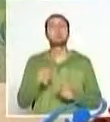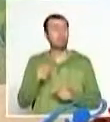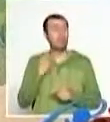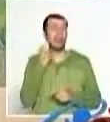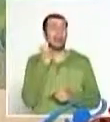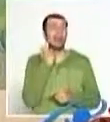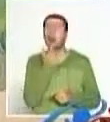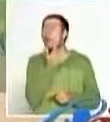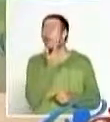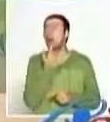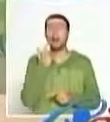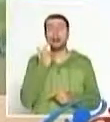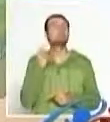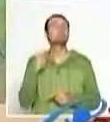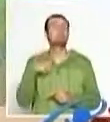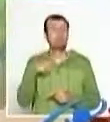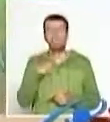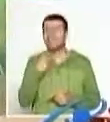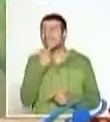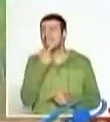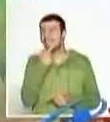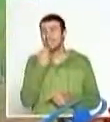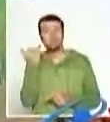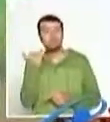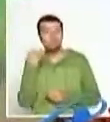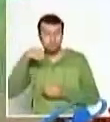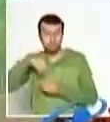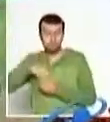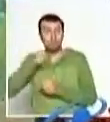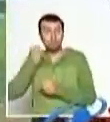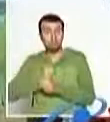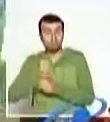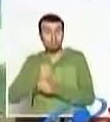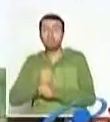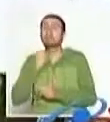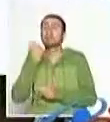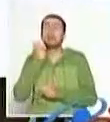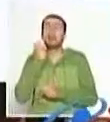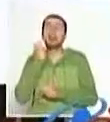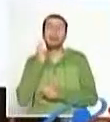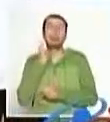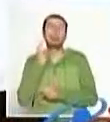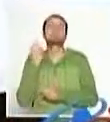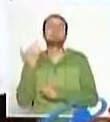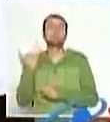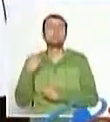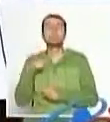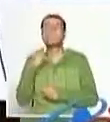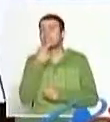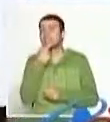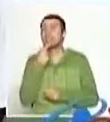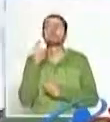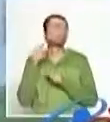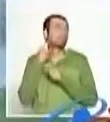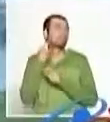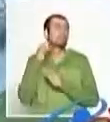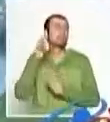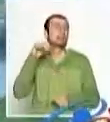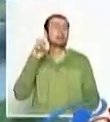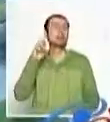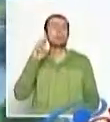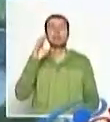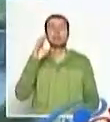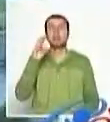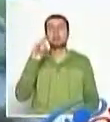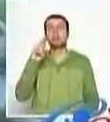de la limpieza de estas calzas, que llamamos popularmente amalgamas, que tienen altas concentraciones